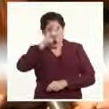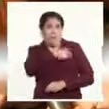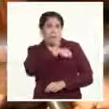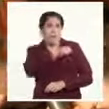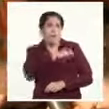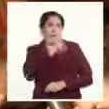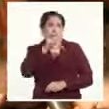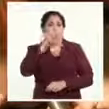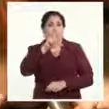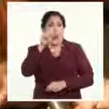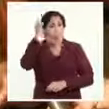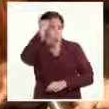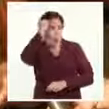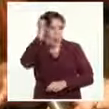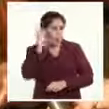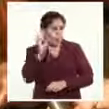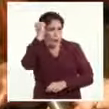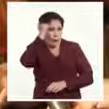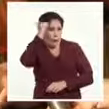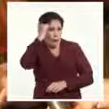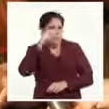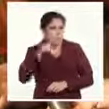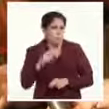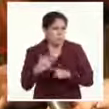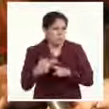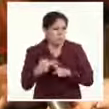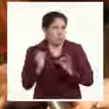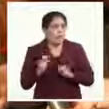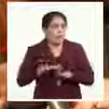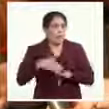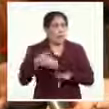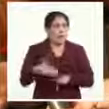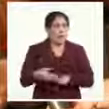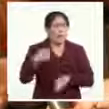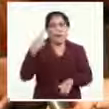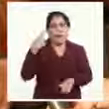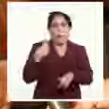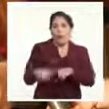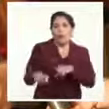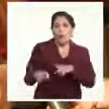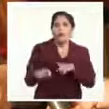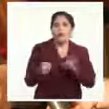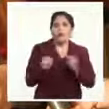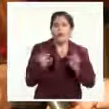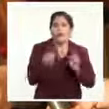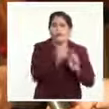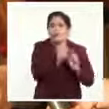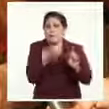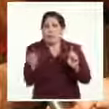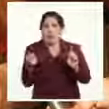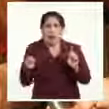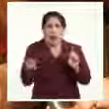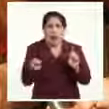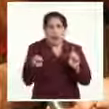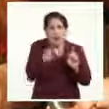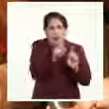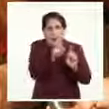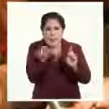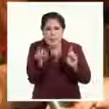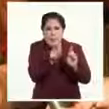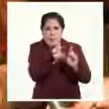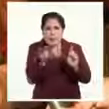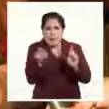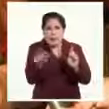COPO. Esa es la COPO que llega hasta nuestros días después. Ya como Onda Media, porque él después creó la Onda Media. Y entonces había un